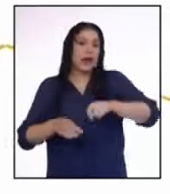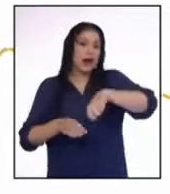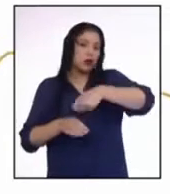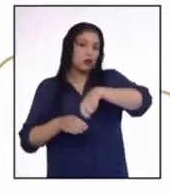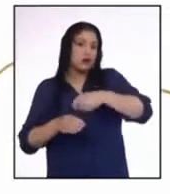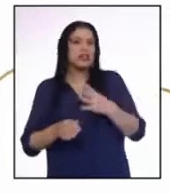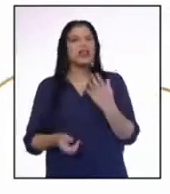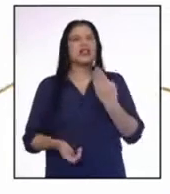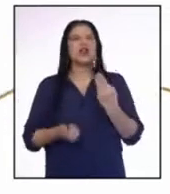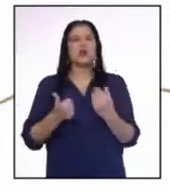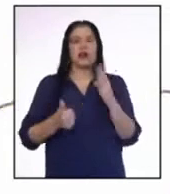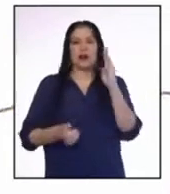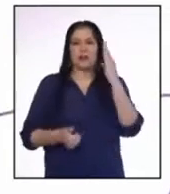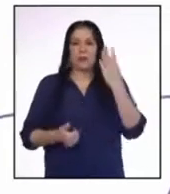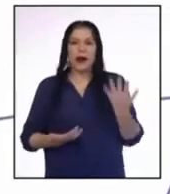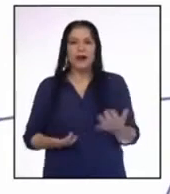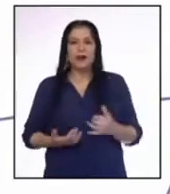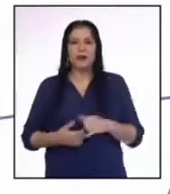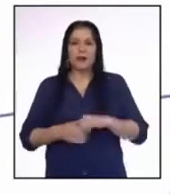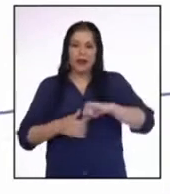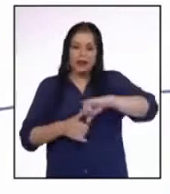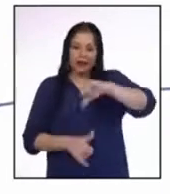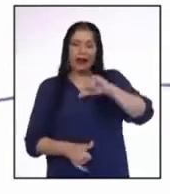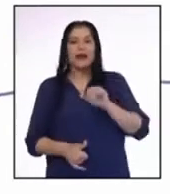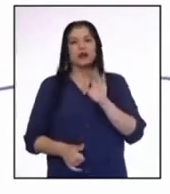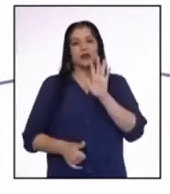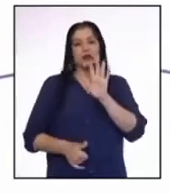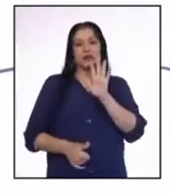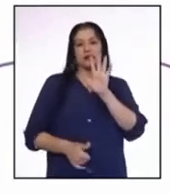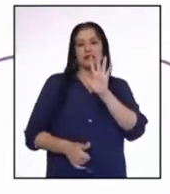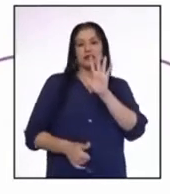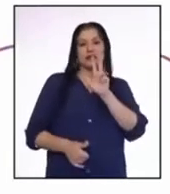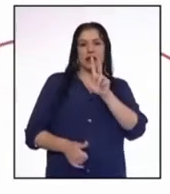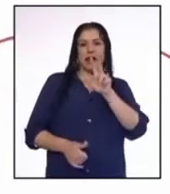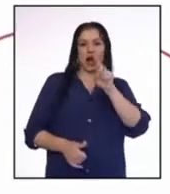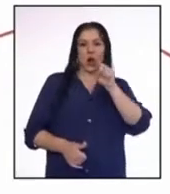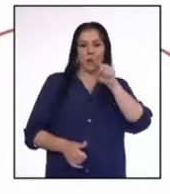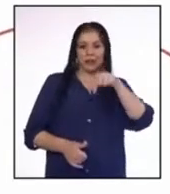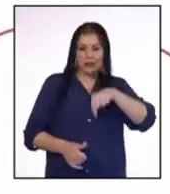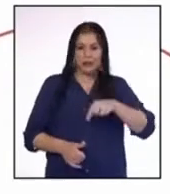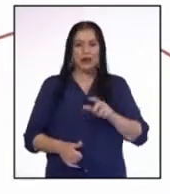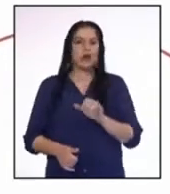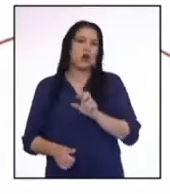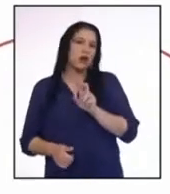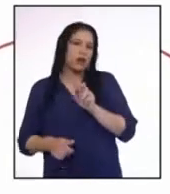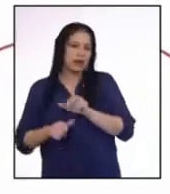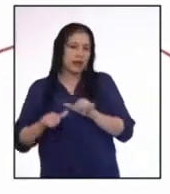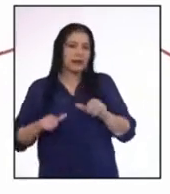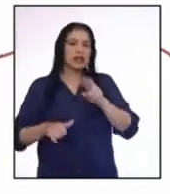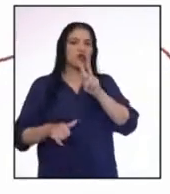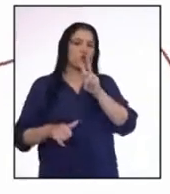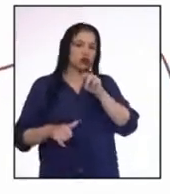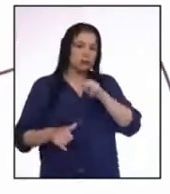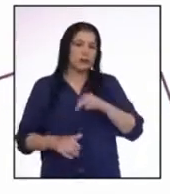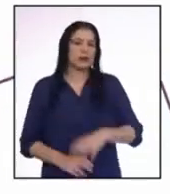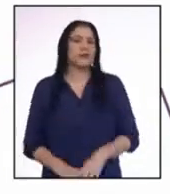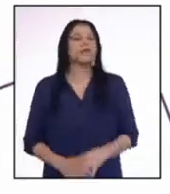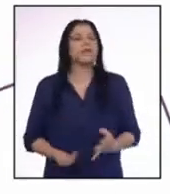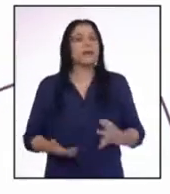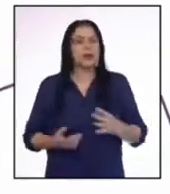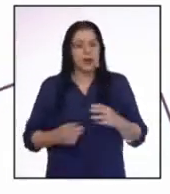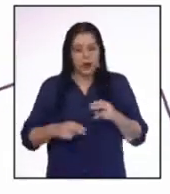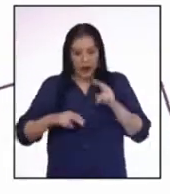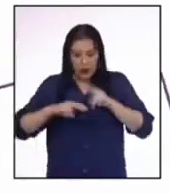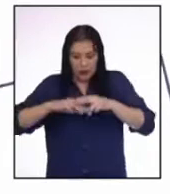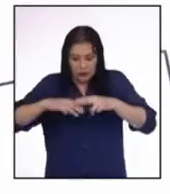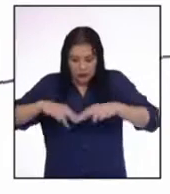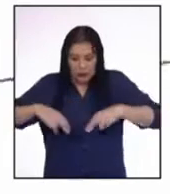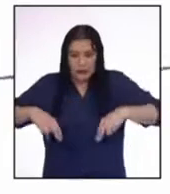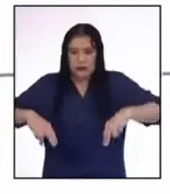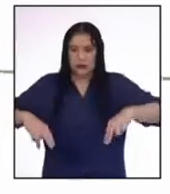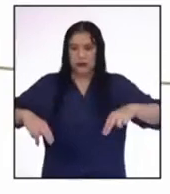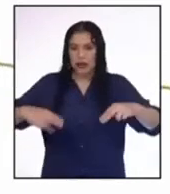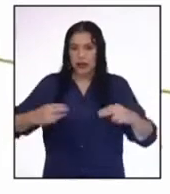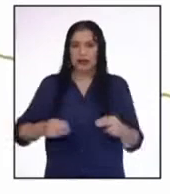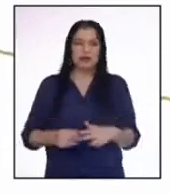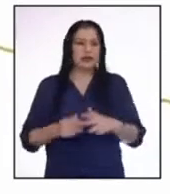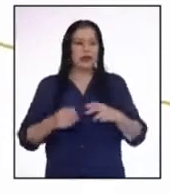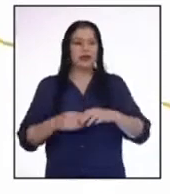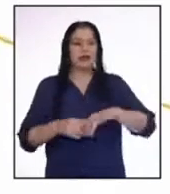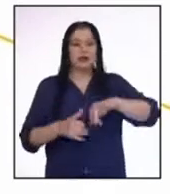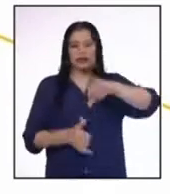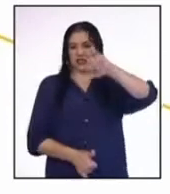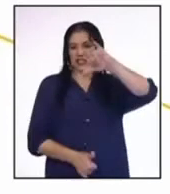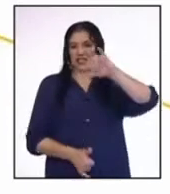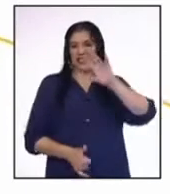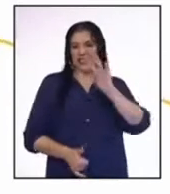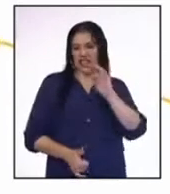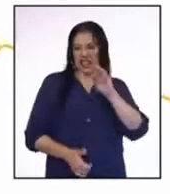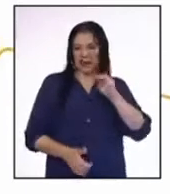de 3,5 metros de largo y 2 metros de ancho. Centrándonos en la sala, la cual tiene 7 metros de largo y